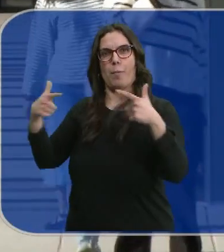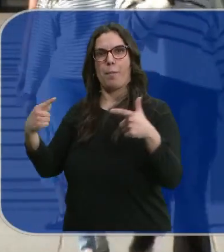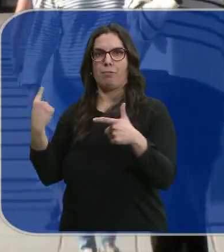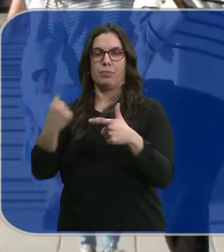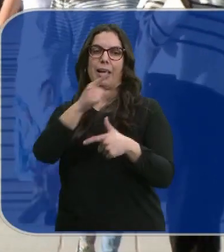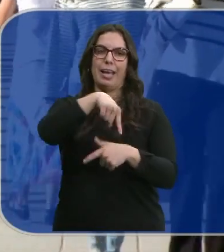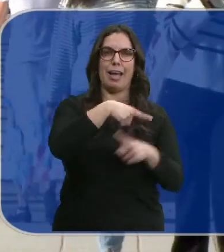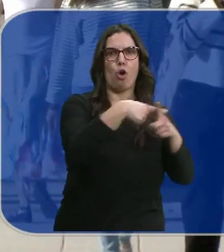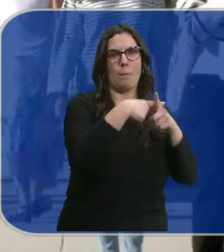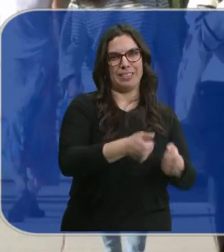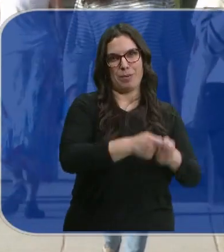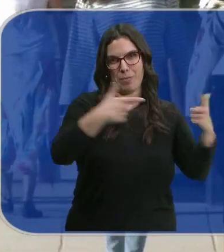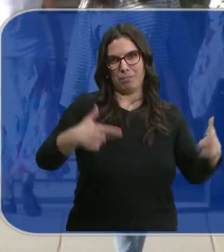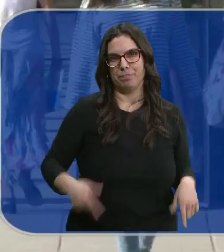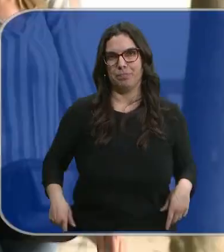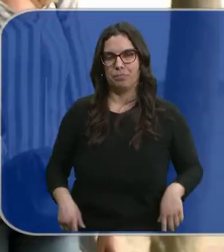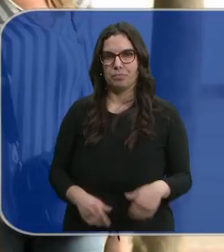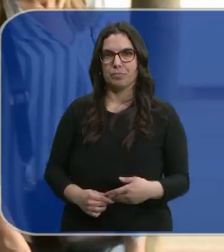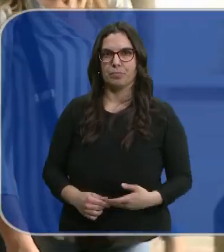ellas que comparten vivienda.